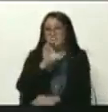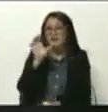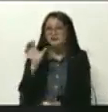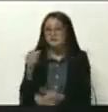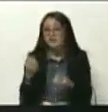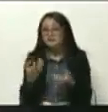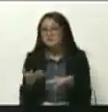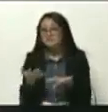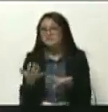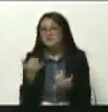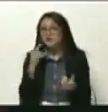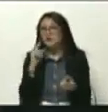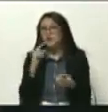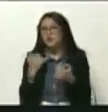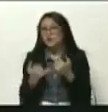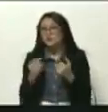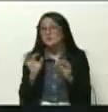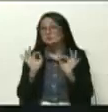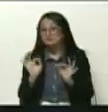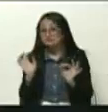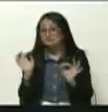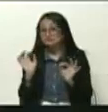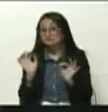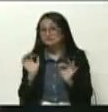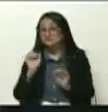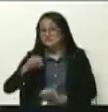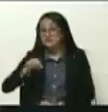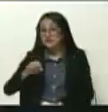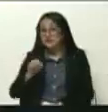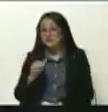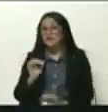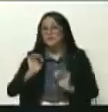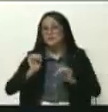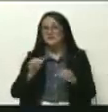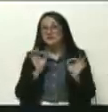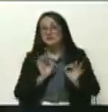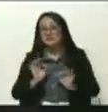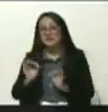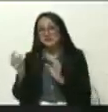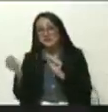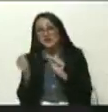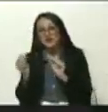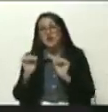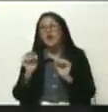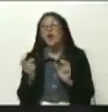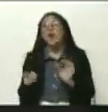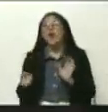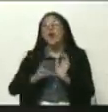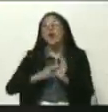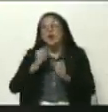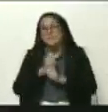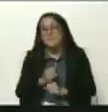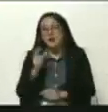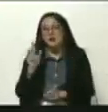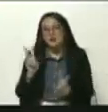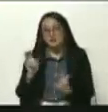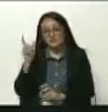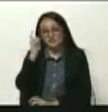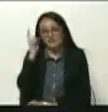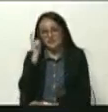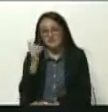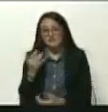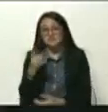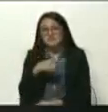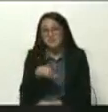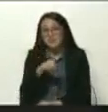van a ocurrir finalmente acá en Venezuela, y si esto da por comenzado oficialmente los diálogos o tenemos que esperar una nueva fecha. También